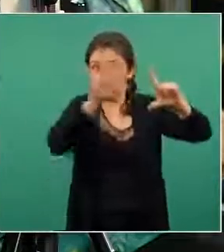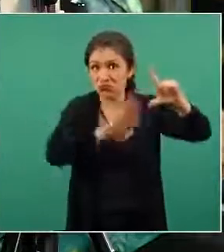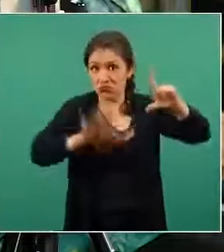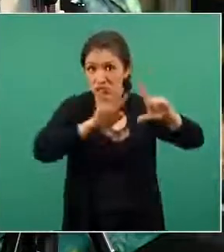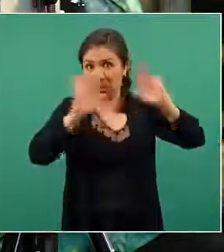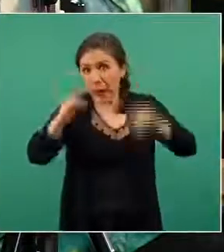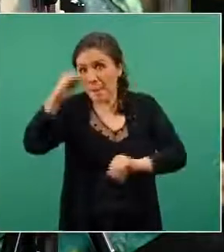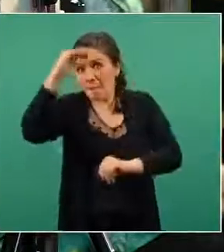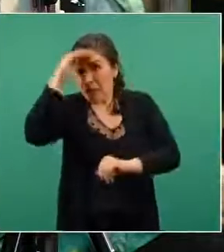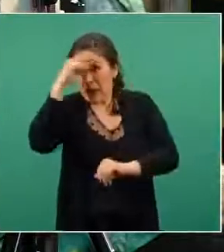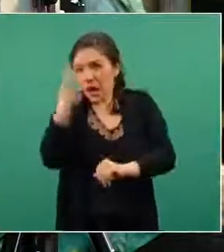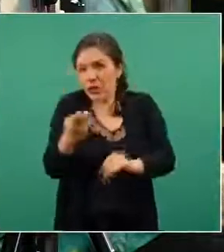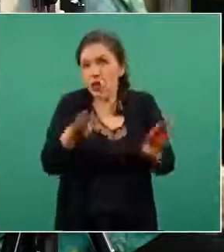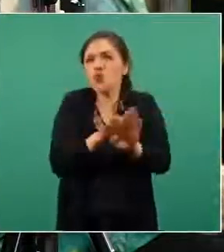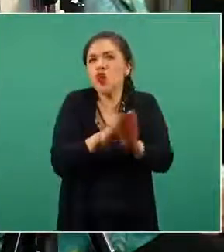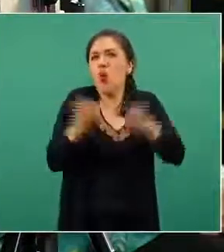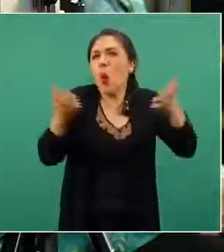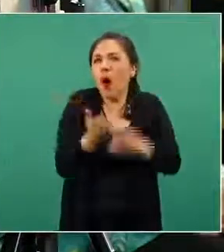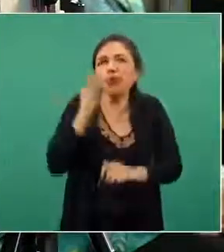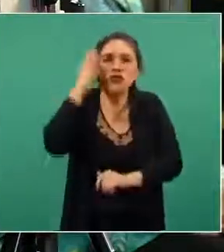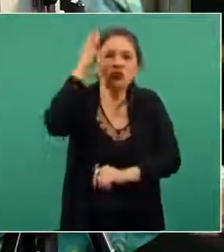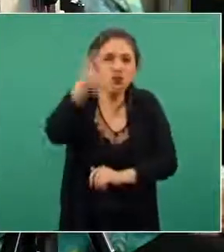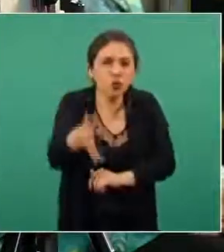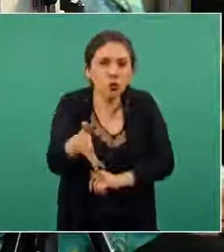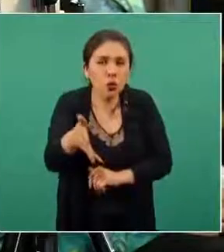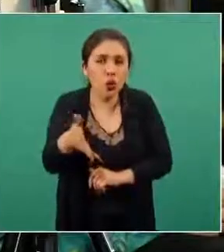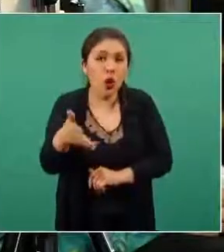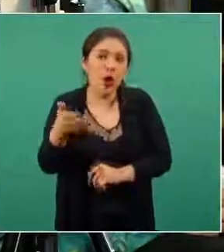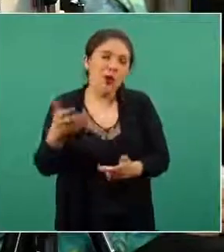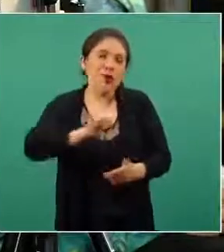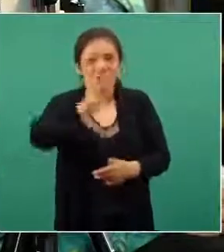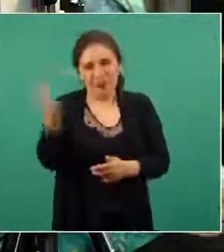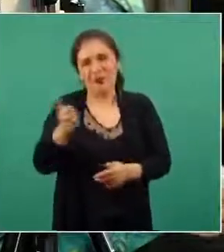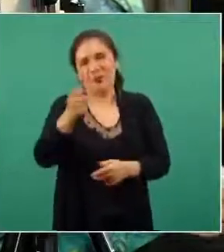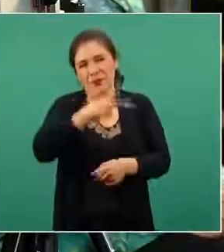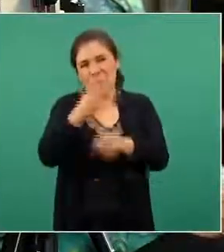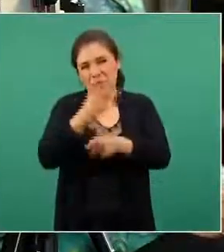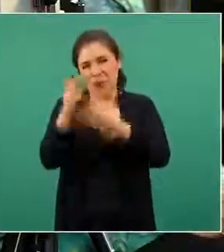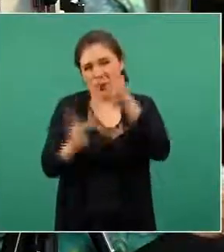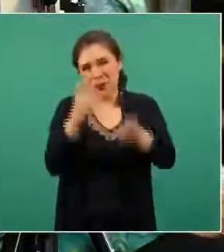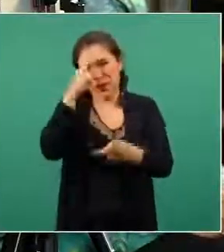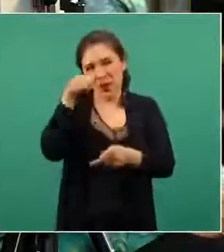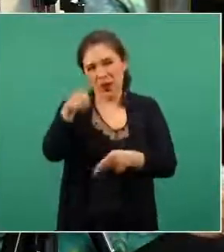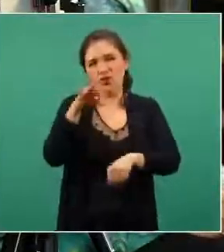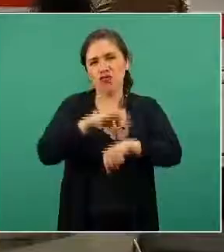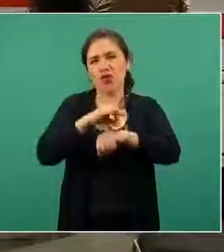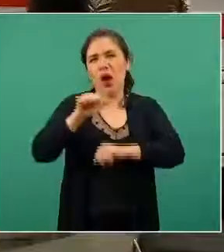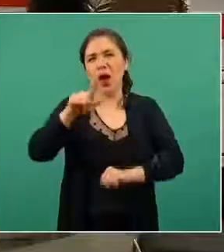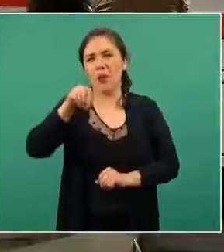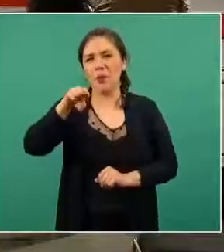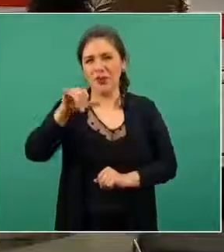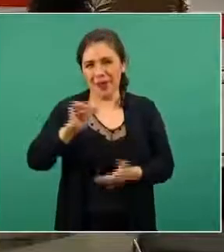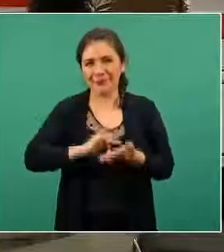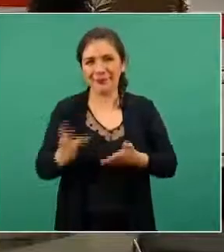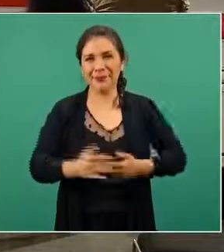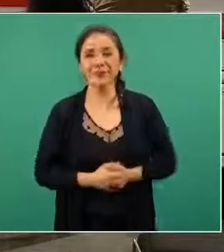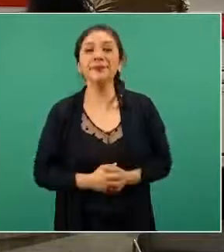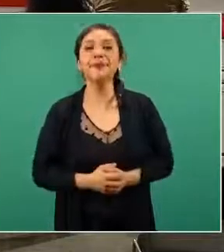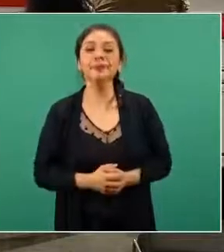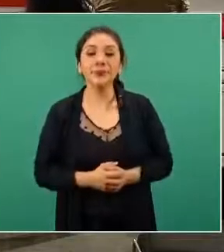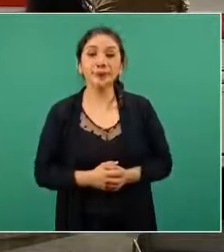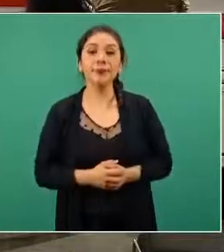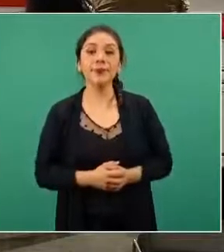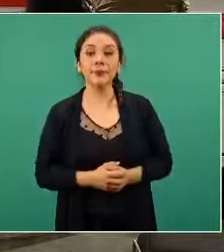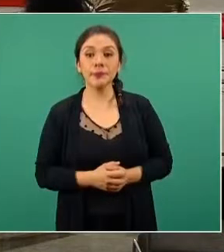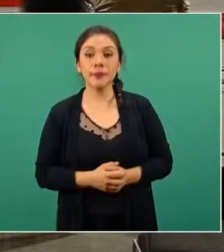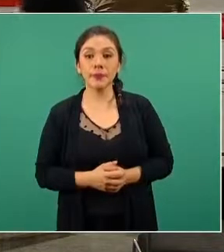si lo tienen pensado así, ¿cómo lo harían? Y si da oportunidad, una segunda pregunta para el doctor Alomía. Gracias. Gracias, por